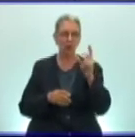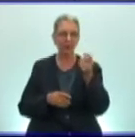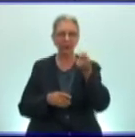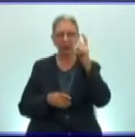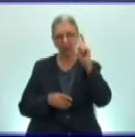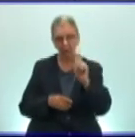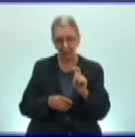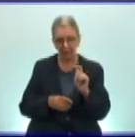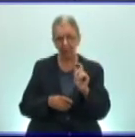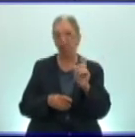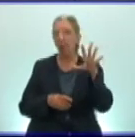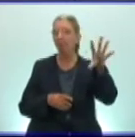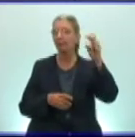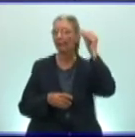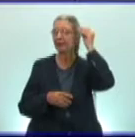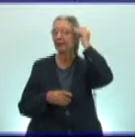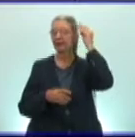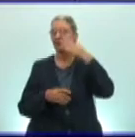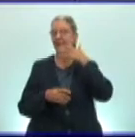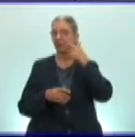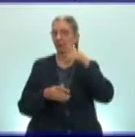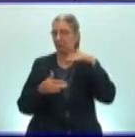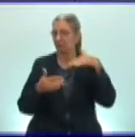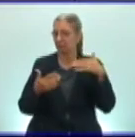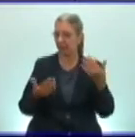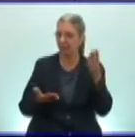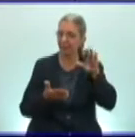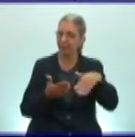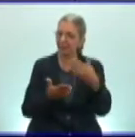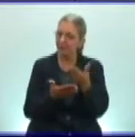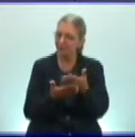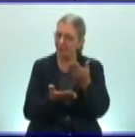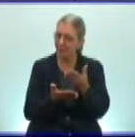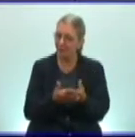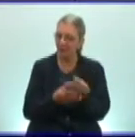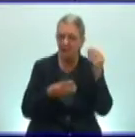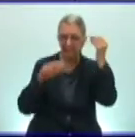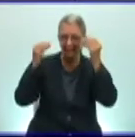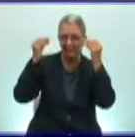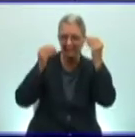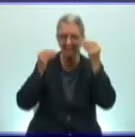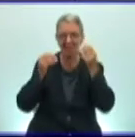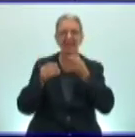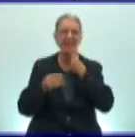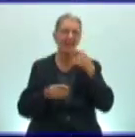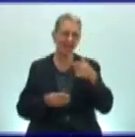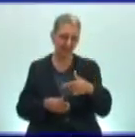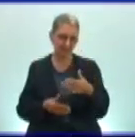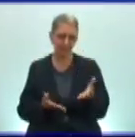para comprender mejor esto que hemos planteado, les propongo entonces analizar el siguiente ejemplo.